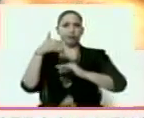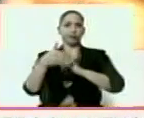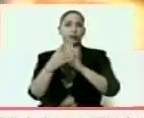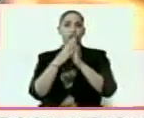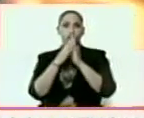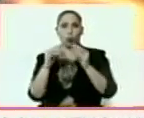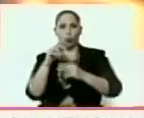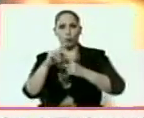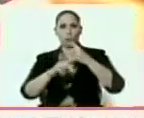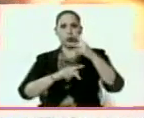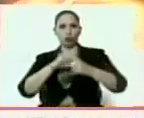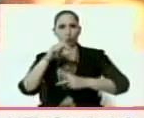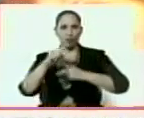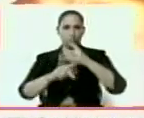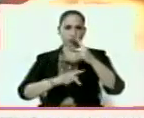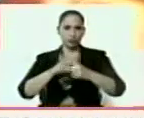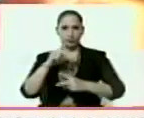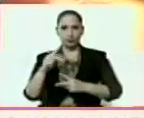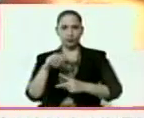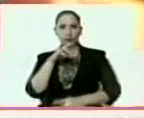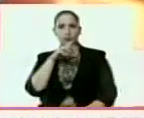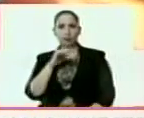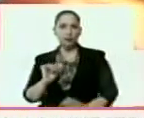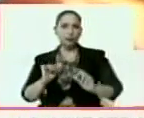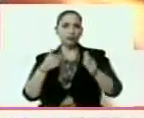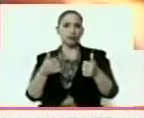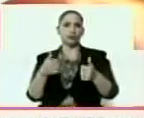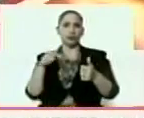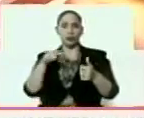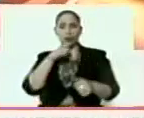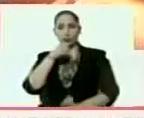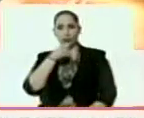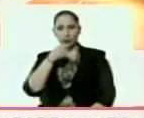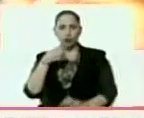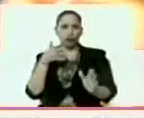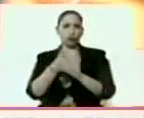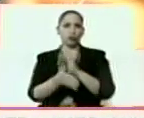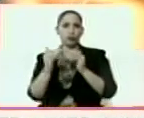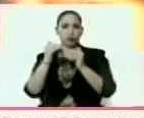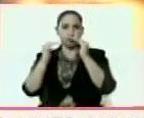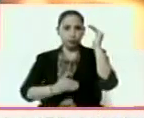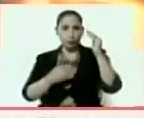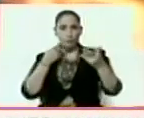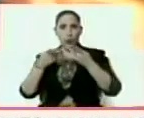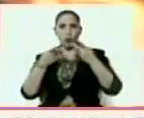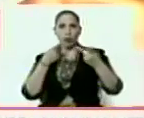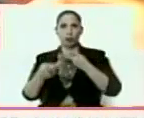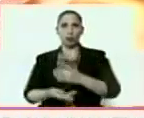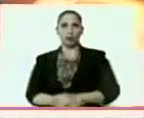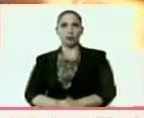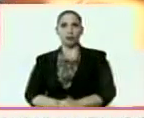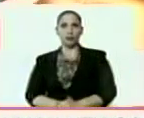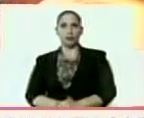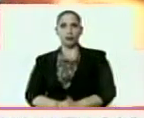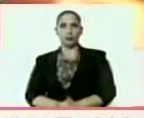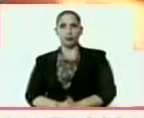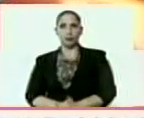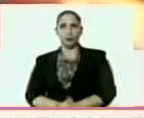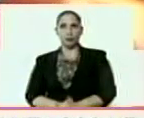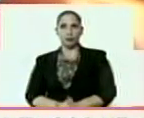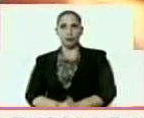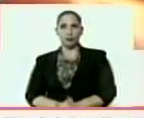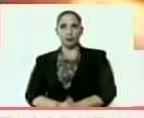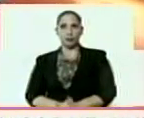este proceso que hablábamos al inicio de esta entrevista, de la desestabilización política, del despojo de los